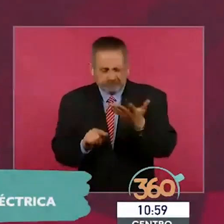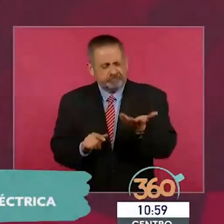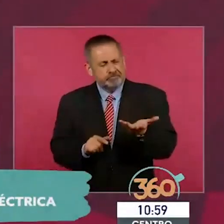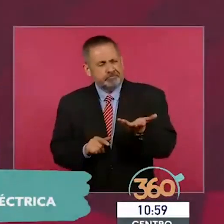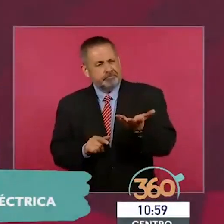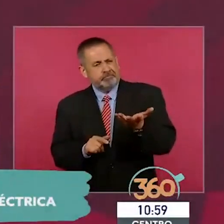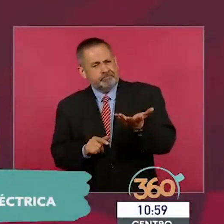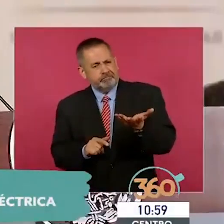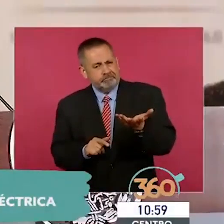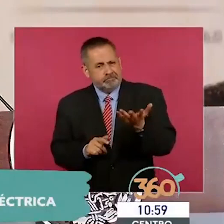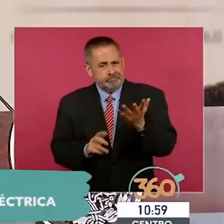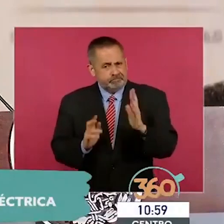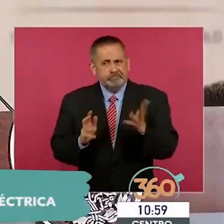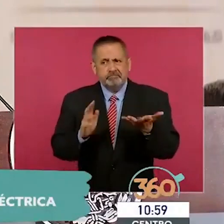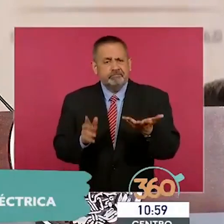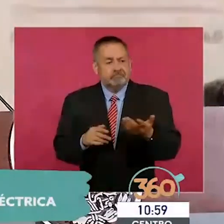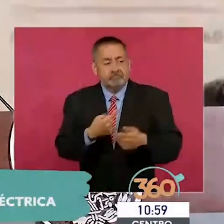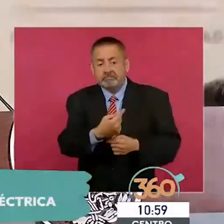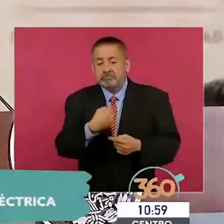fueron